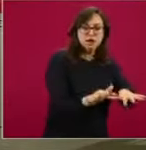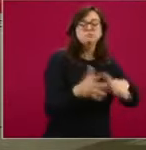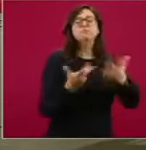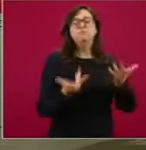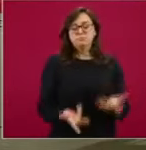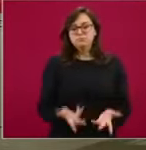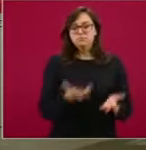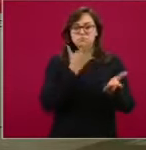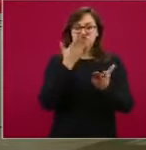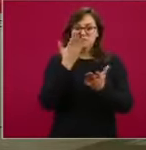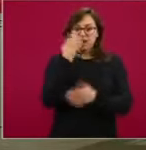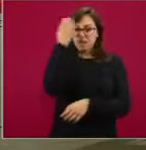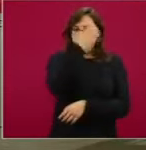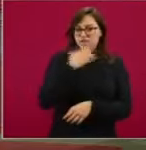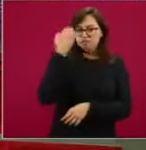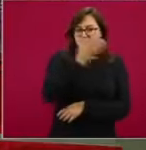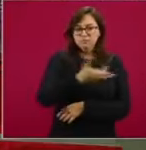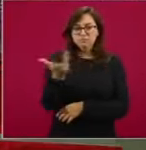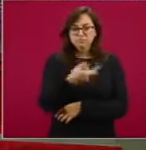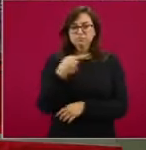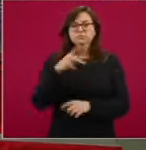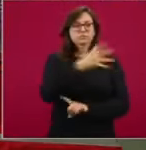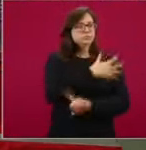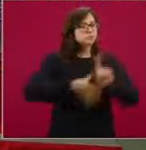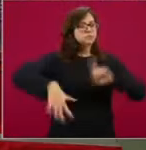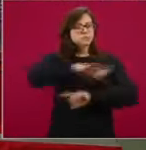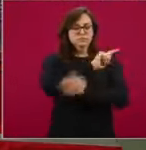bioseguridad. Siguiente, por favor.